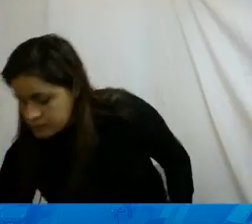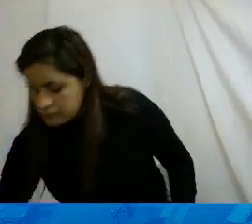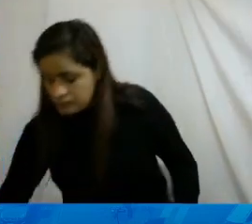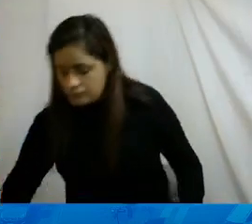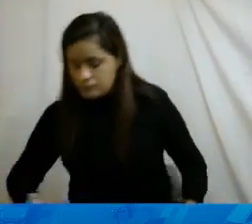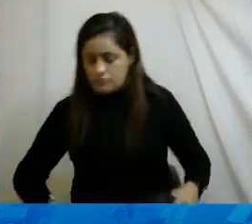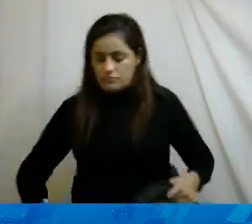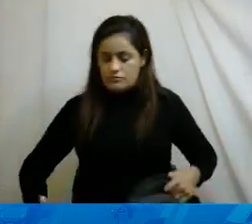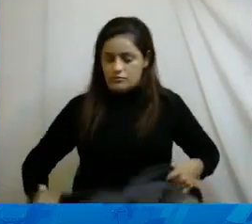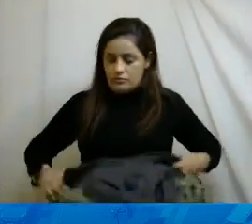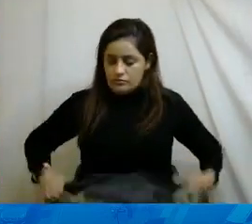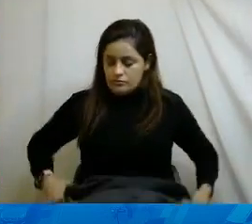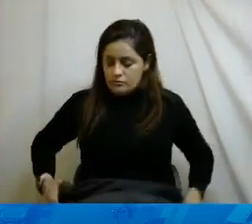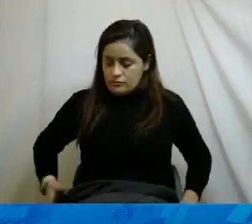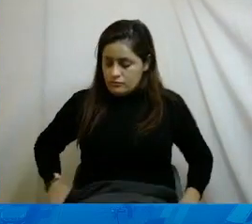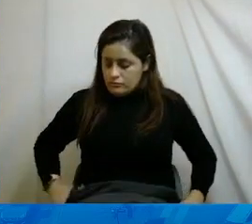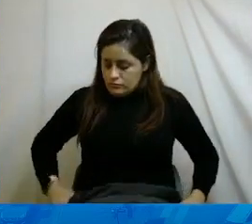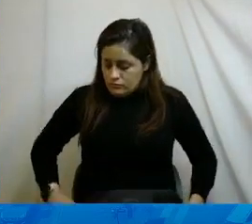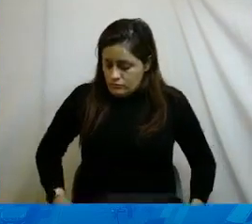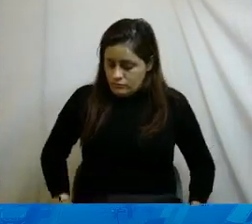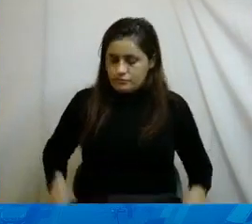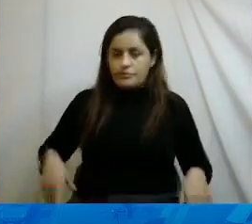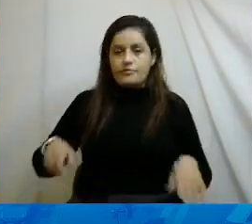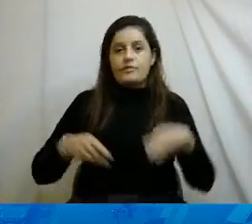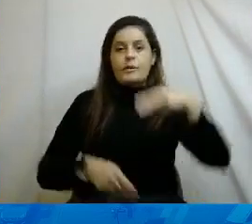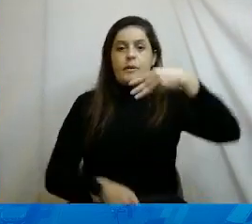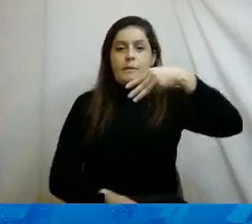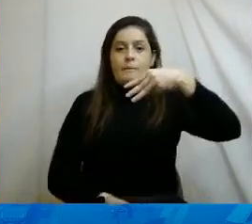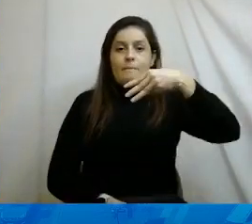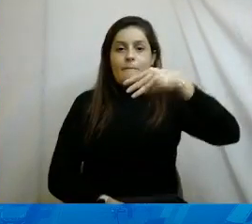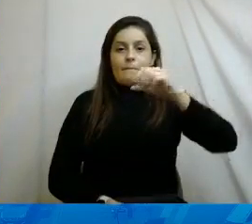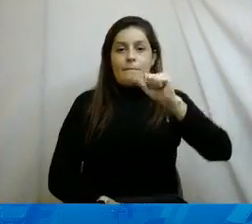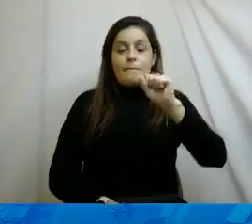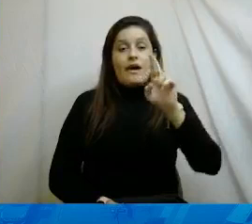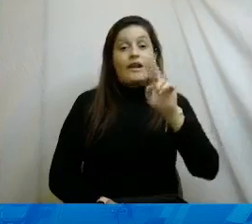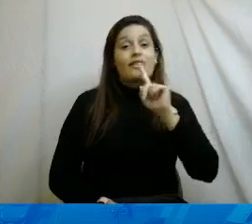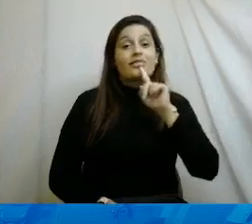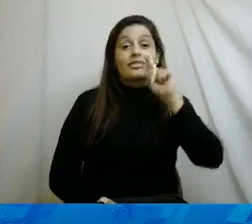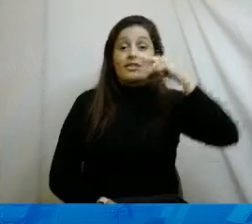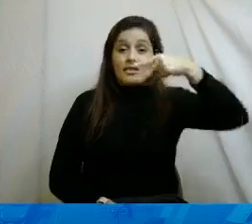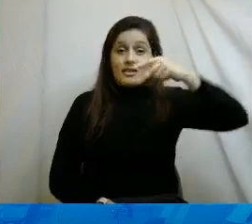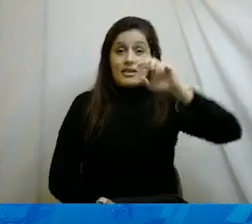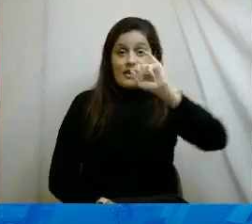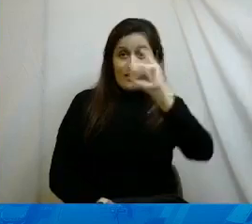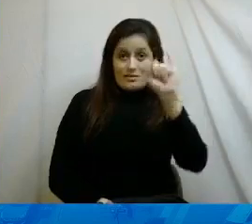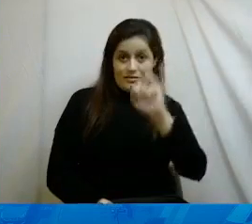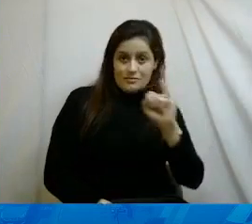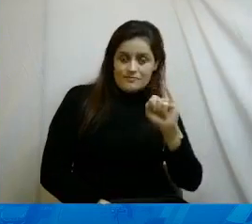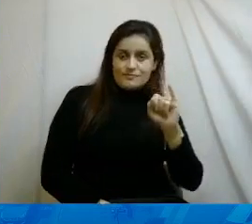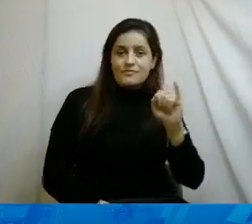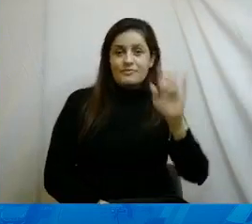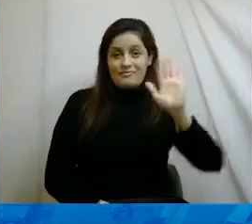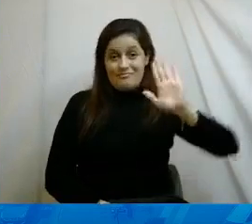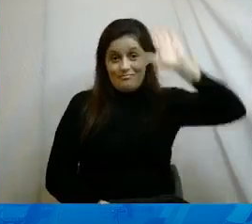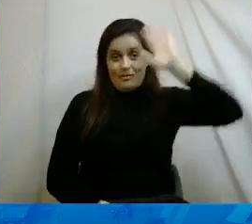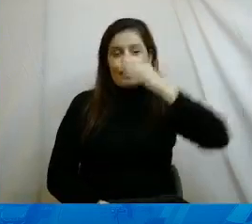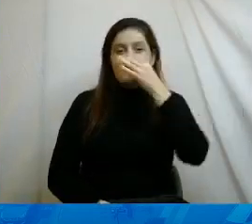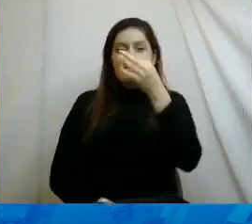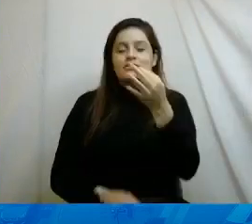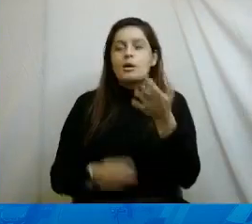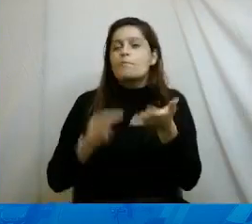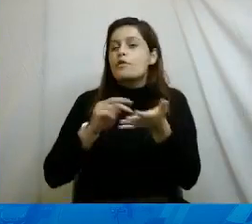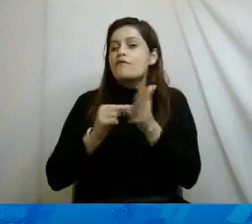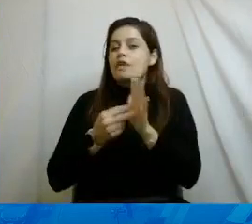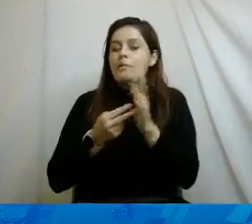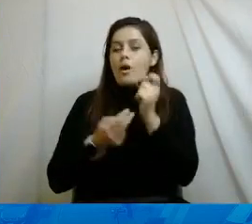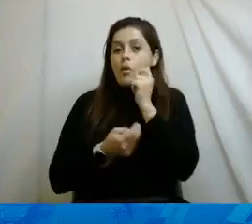alcaldesa, es un tema comunicacional. Nosotros escuchamos efectivamente que se